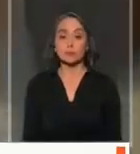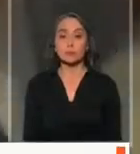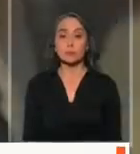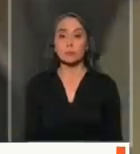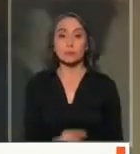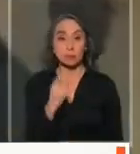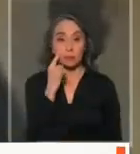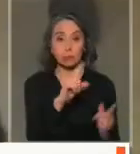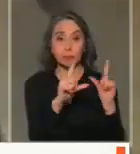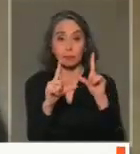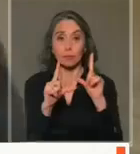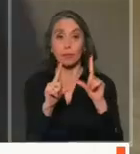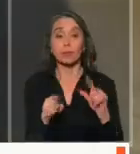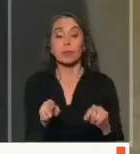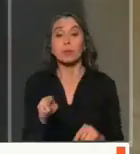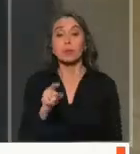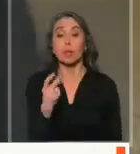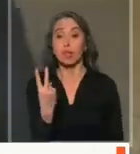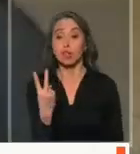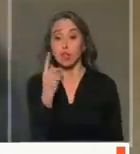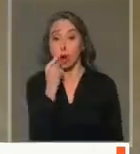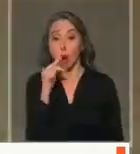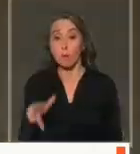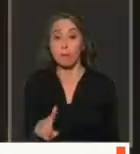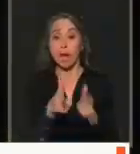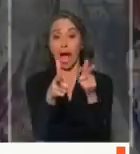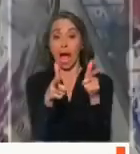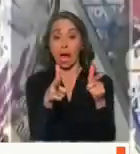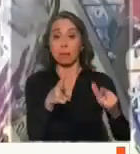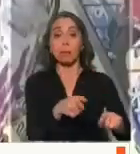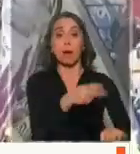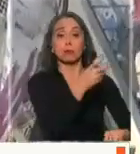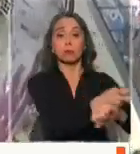Así terminaba el tour delictual de estos dos hombres armados en Maipú.